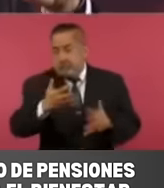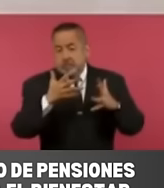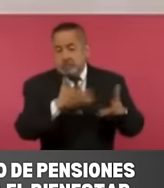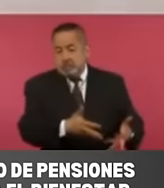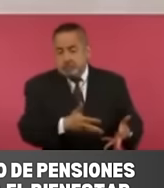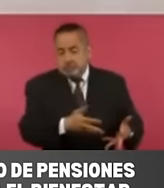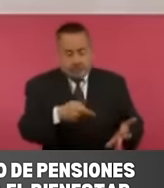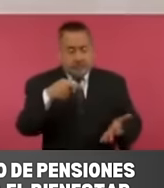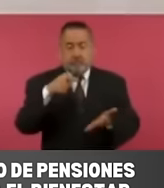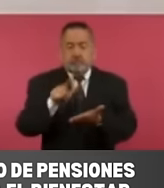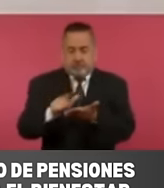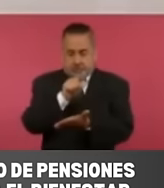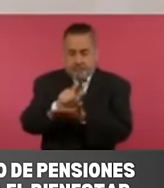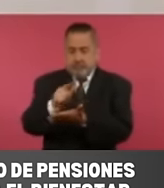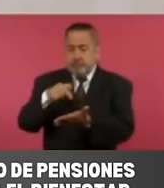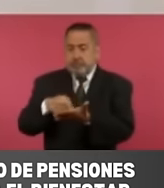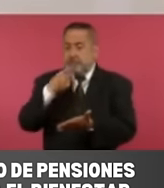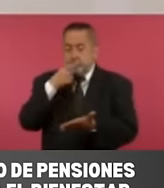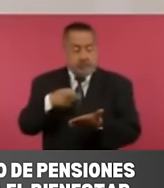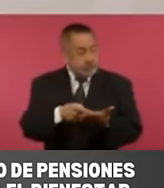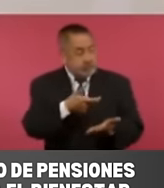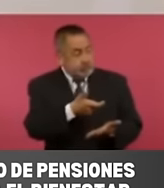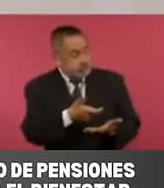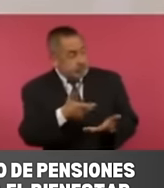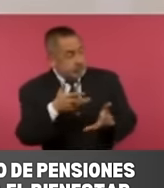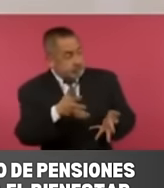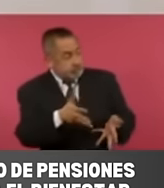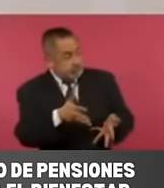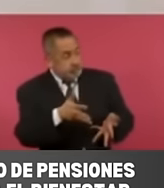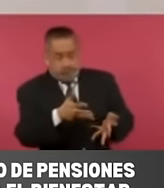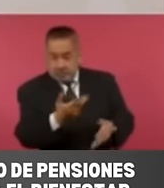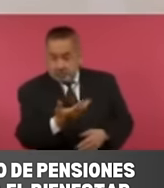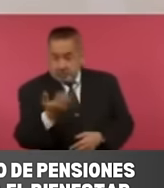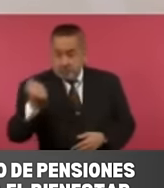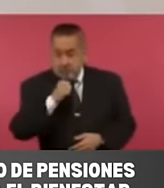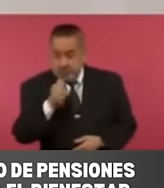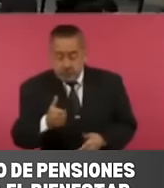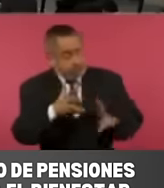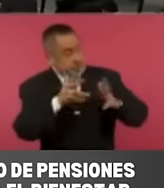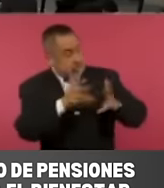al Seguro Social, pero no lo hacen.